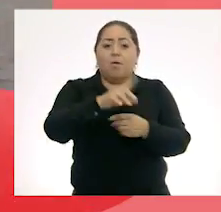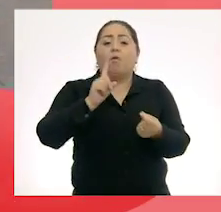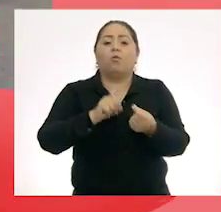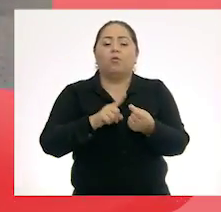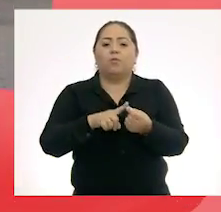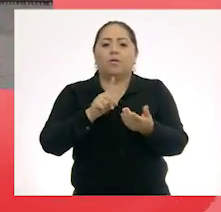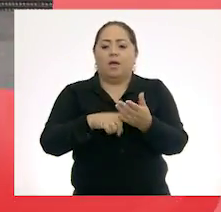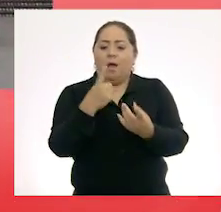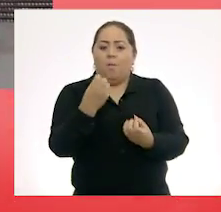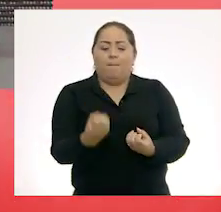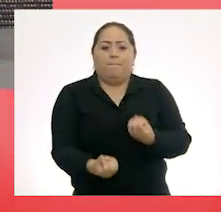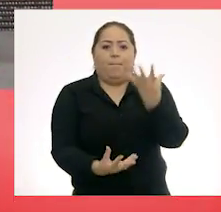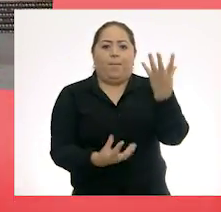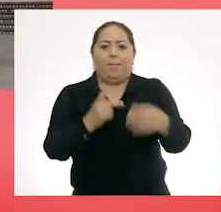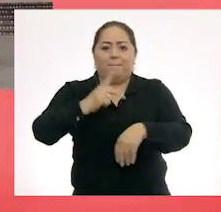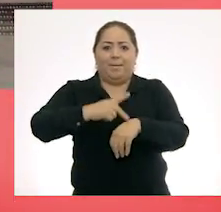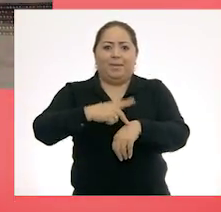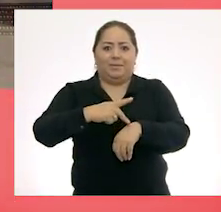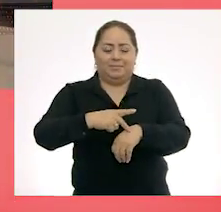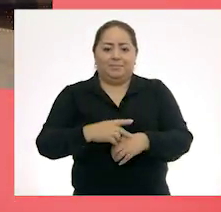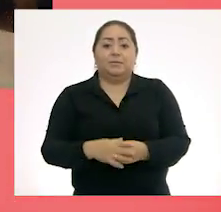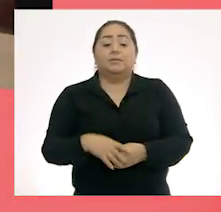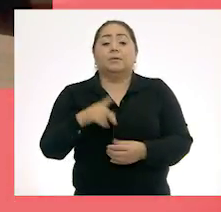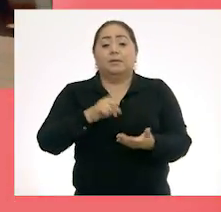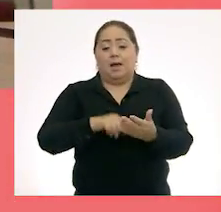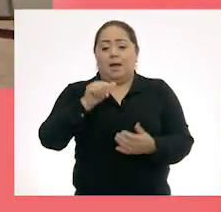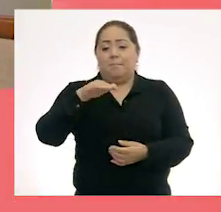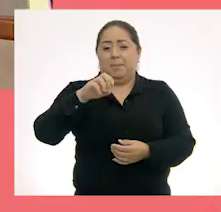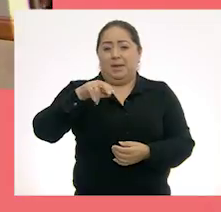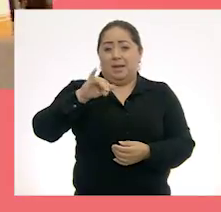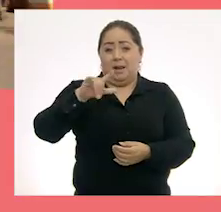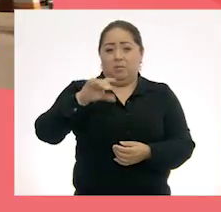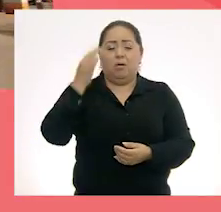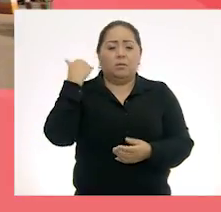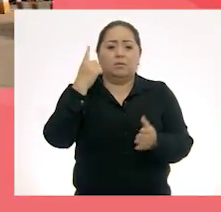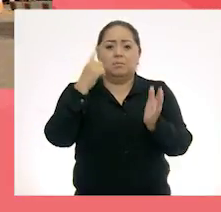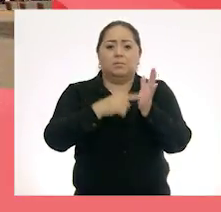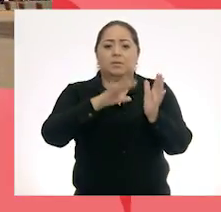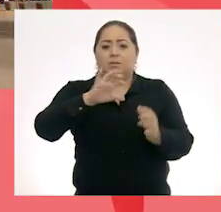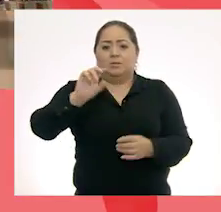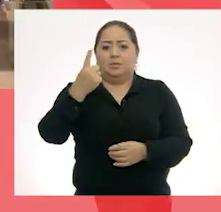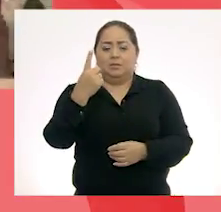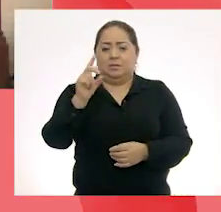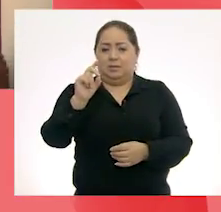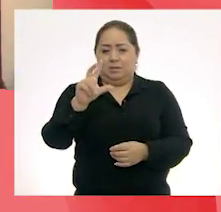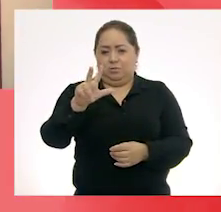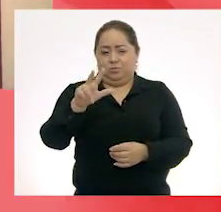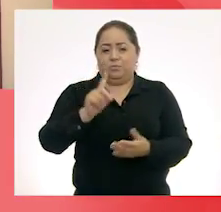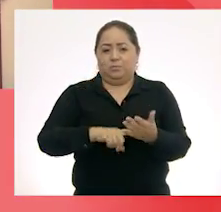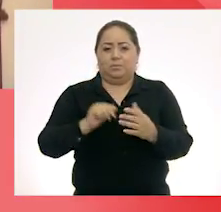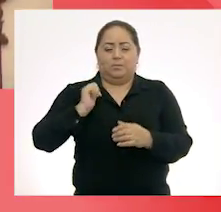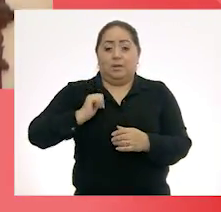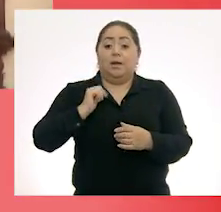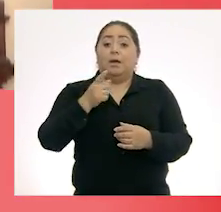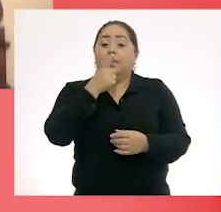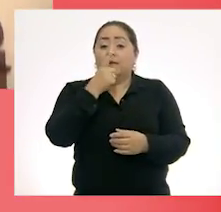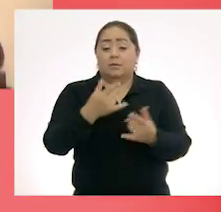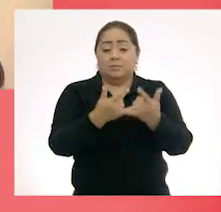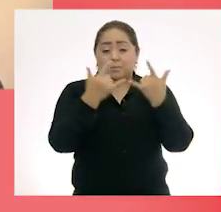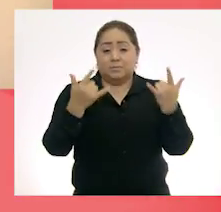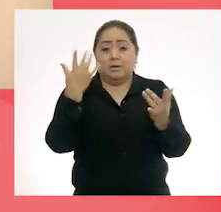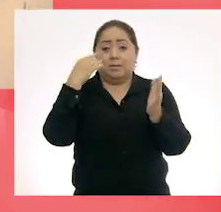donde brota el agua por entre las rocas. Amealco se fundó en 1538. Cuenta la historia que